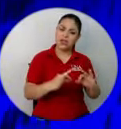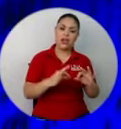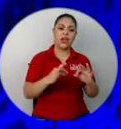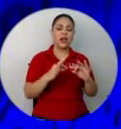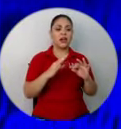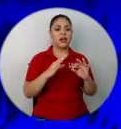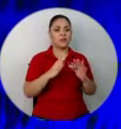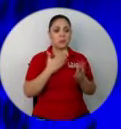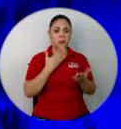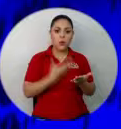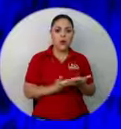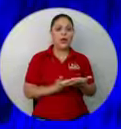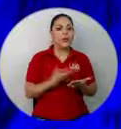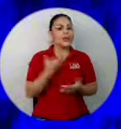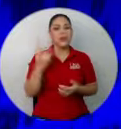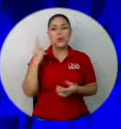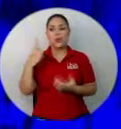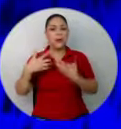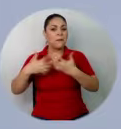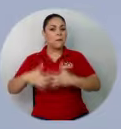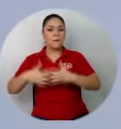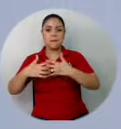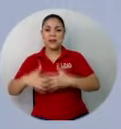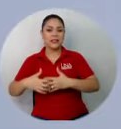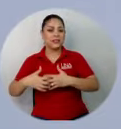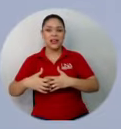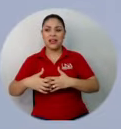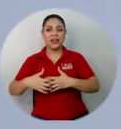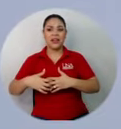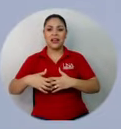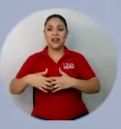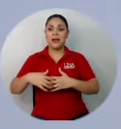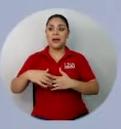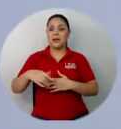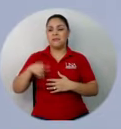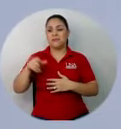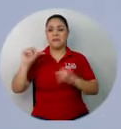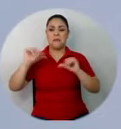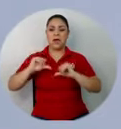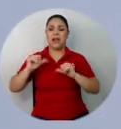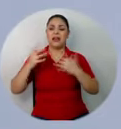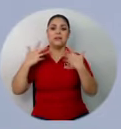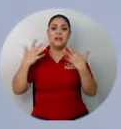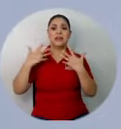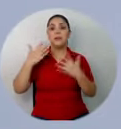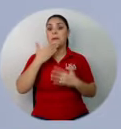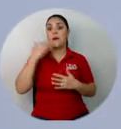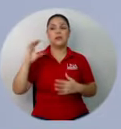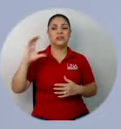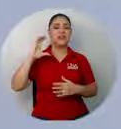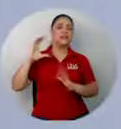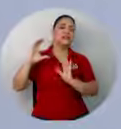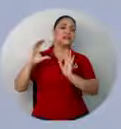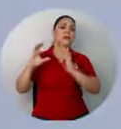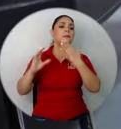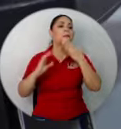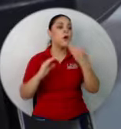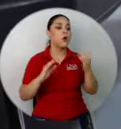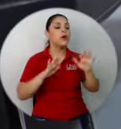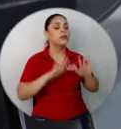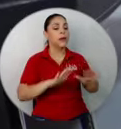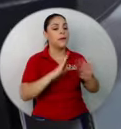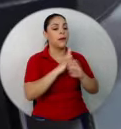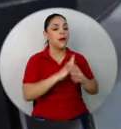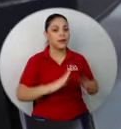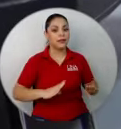bien, sentirse útiles antes de recibir un mejor salario. Gente que está dispuesta,